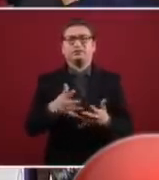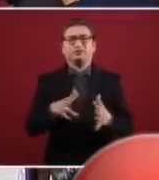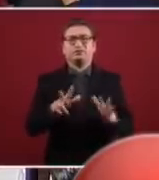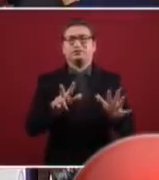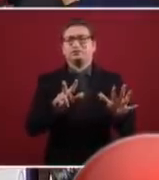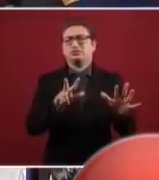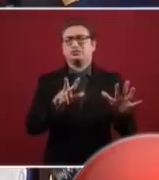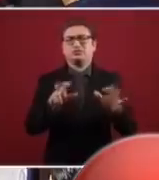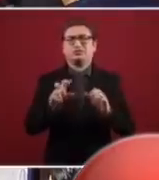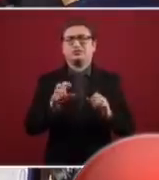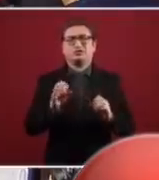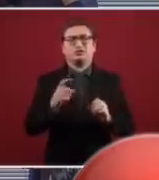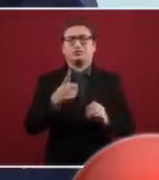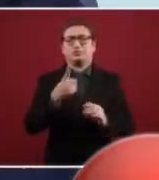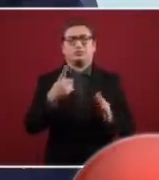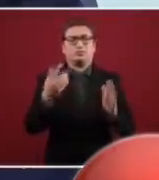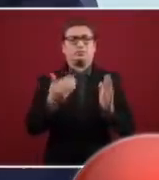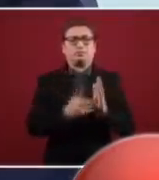800 o 1000